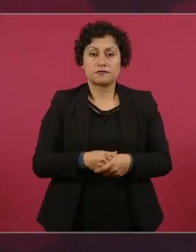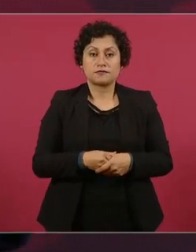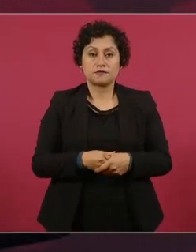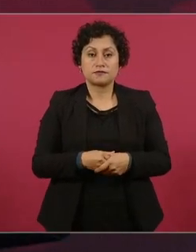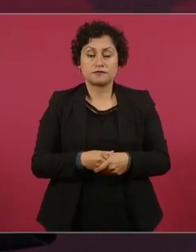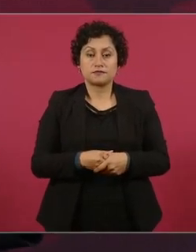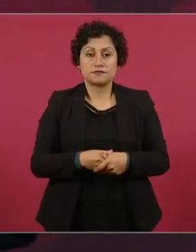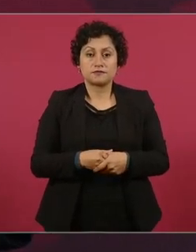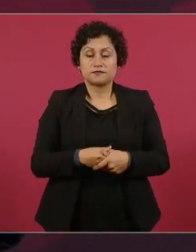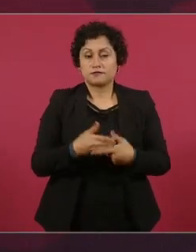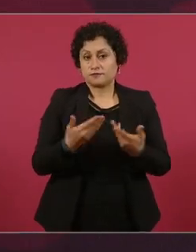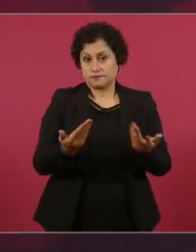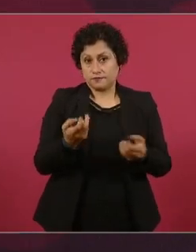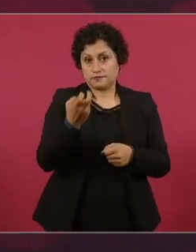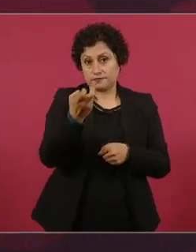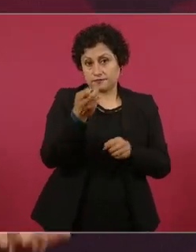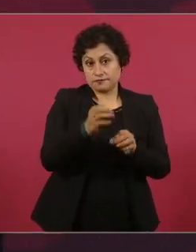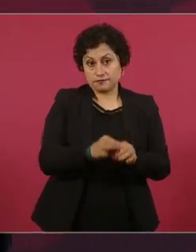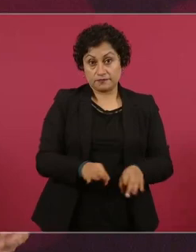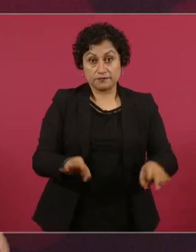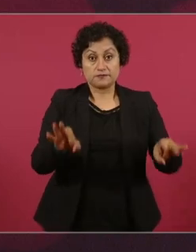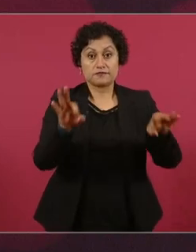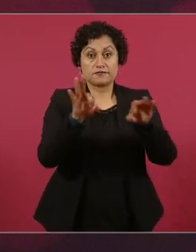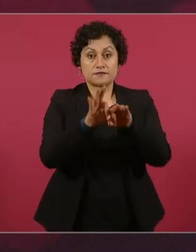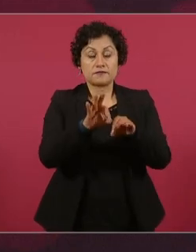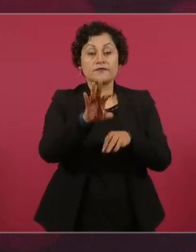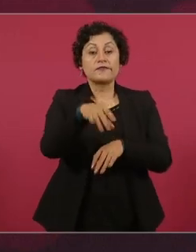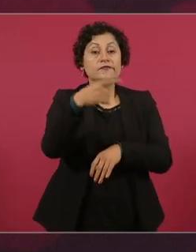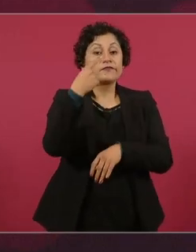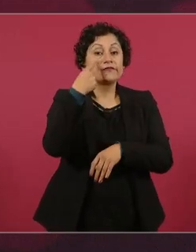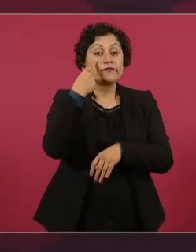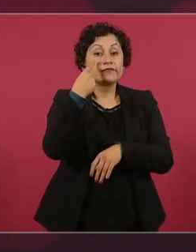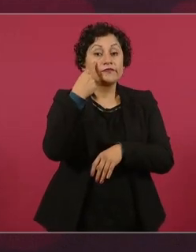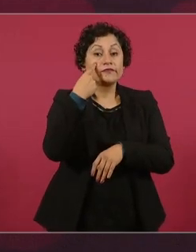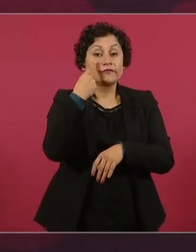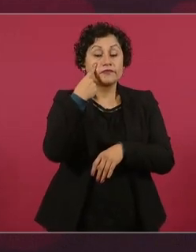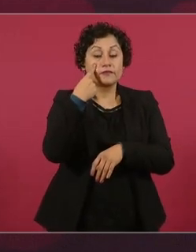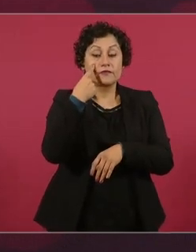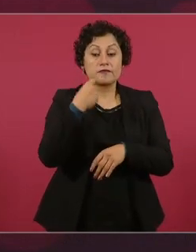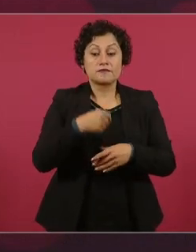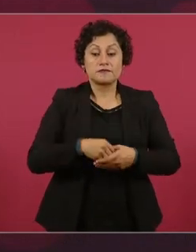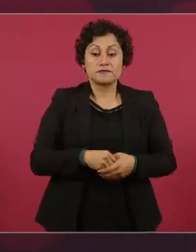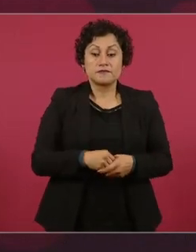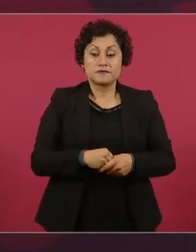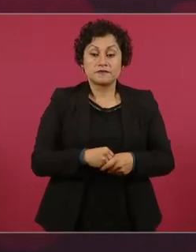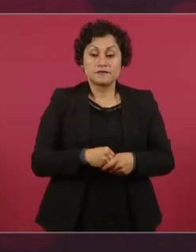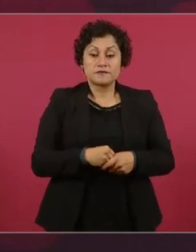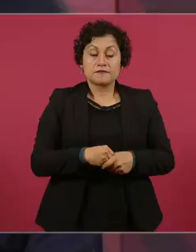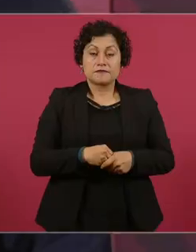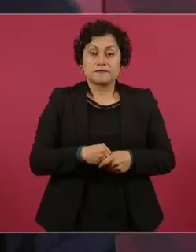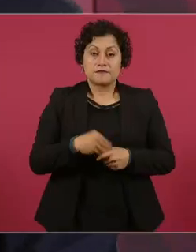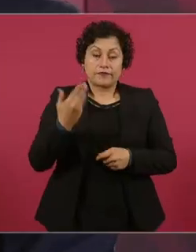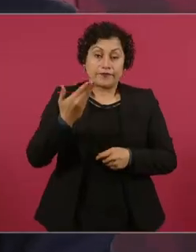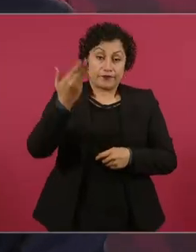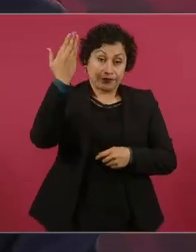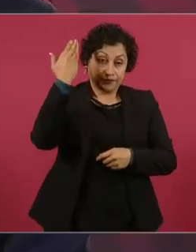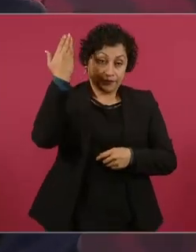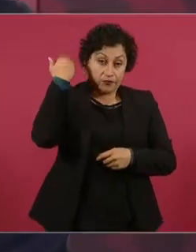que es importantísimo. Los cañeros, la queja antes,